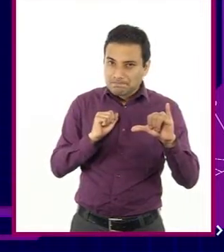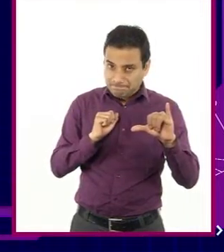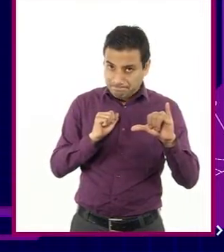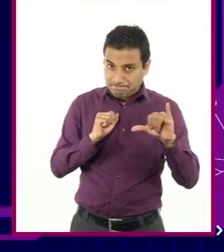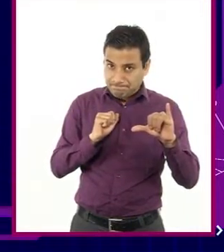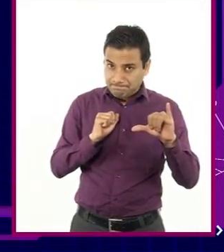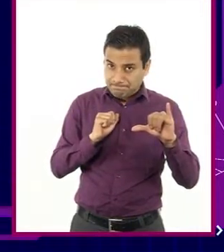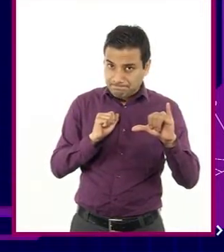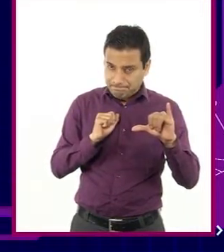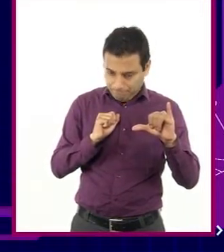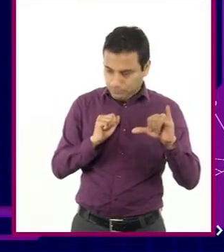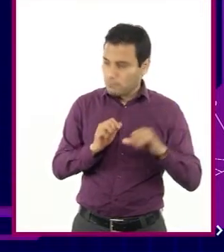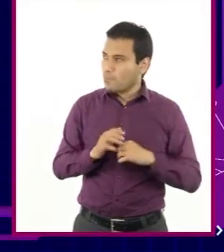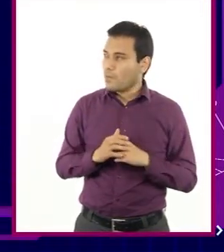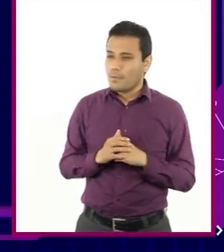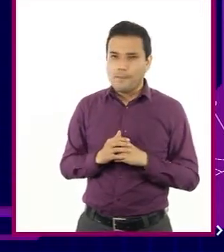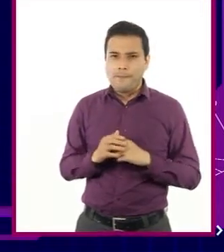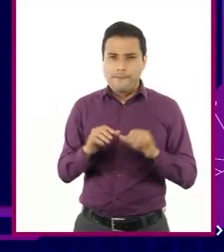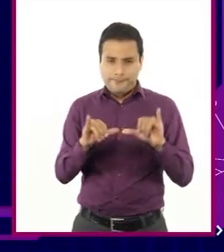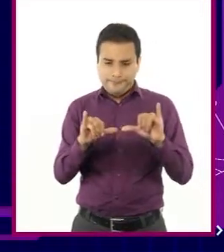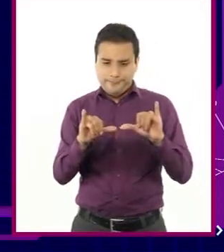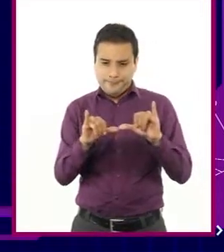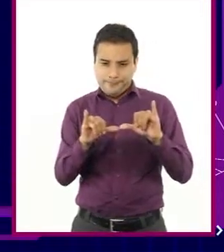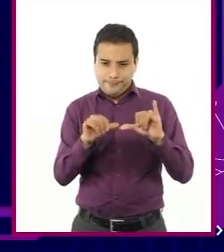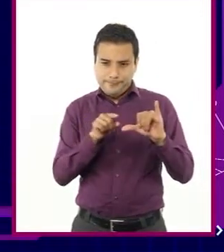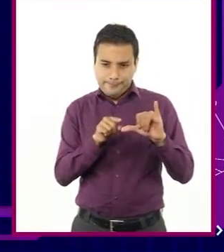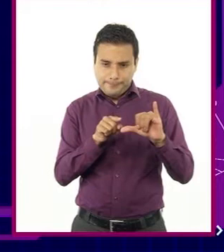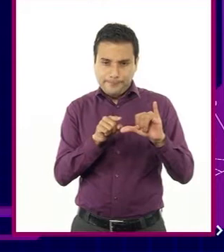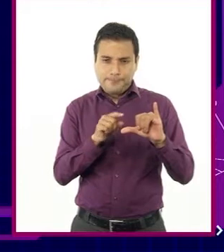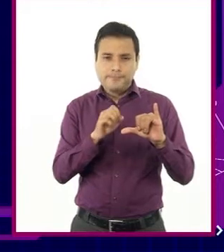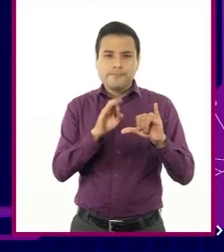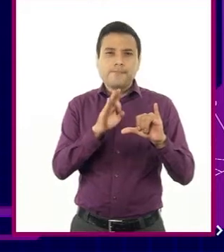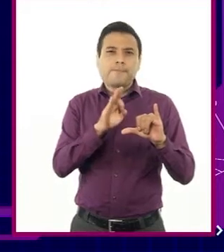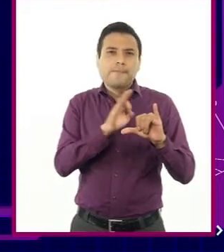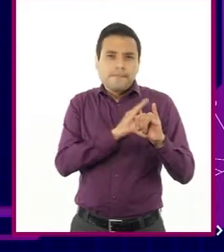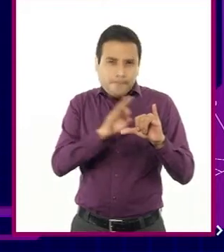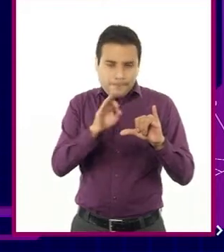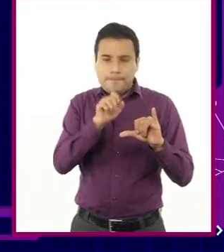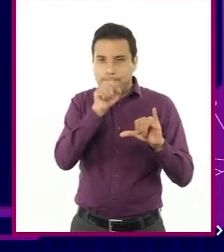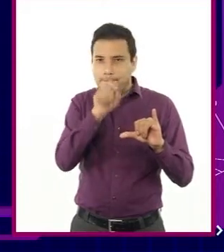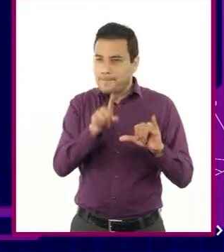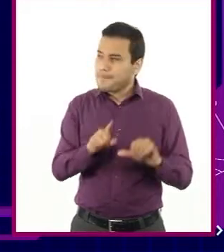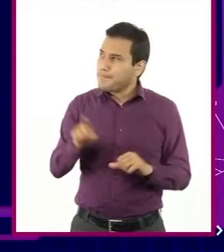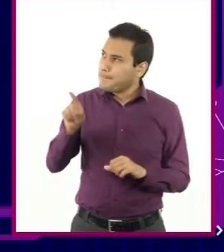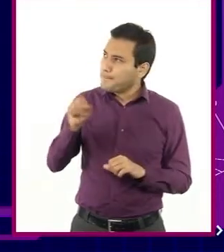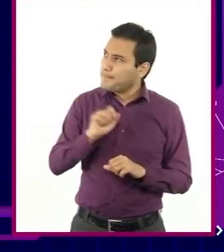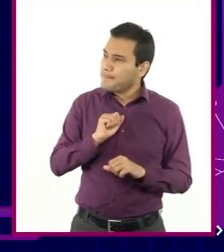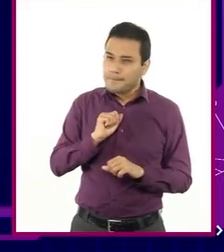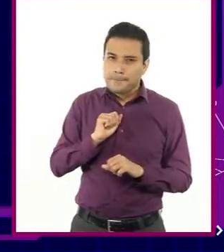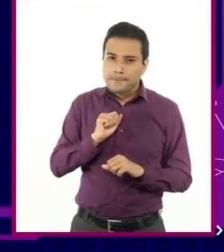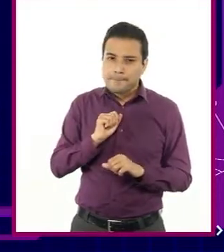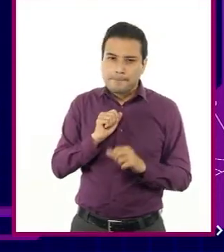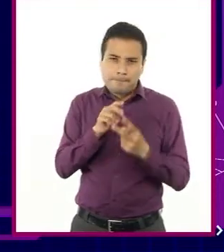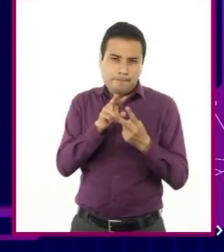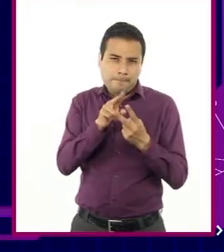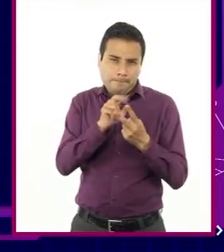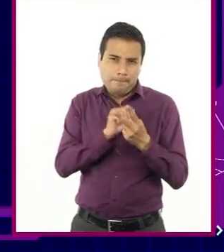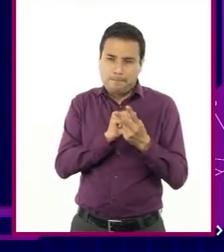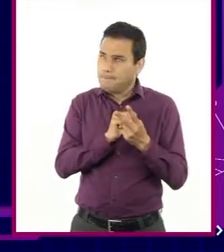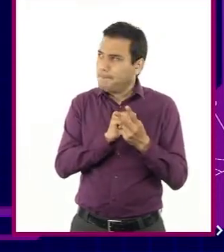0.9144 metros. Esta medida también se puede expresar como 91.44 centímetros o